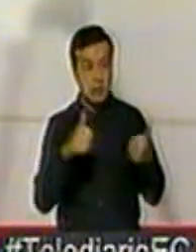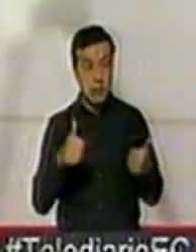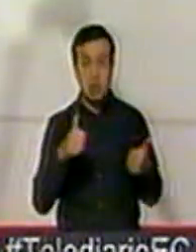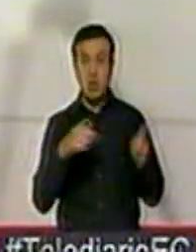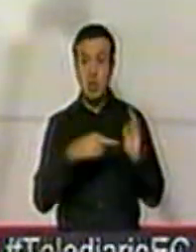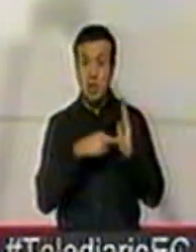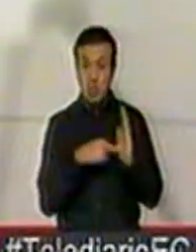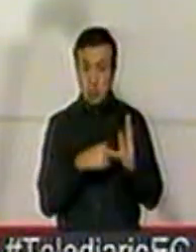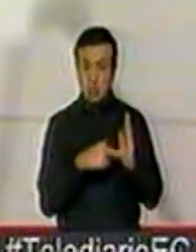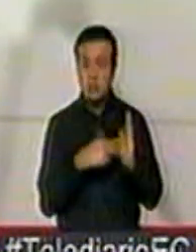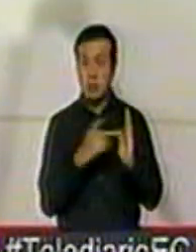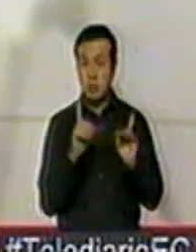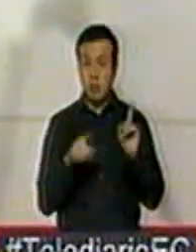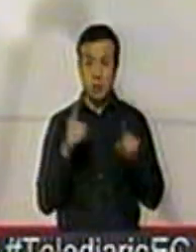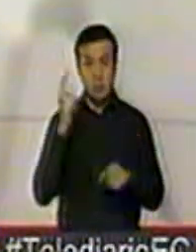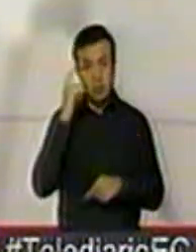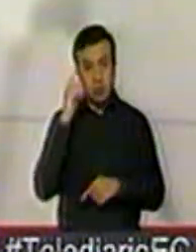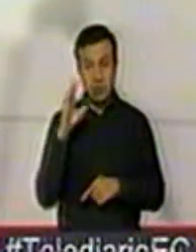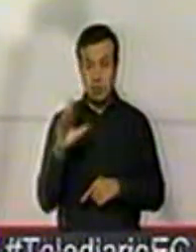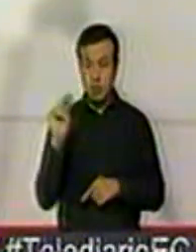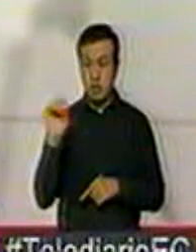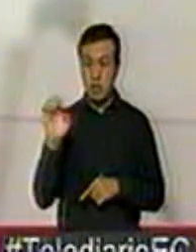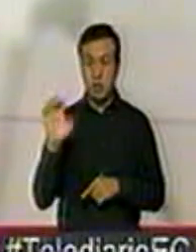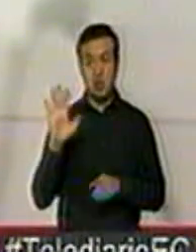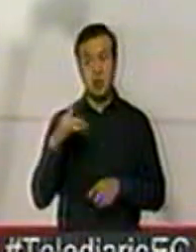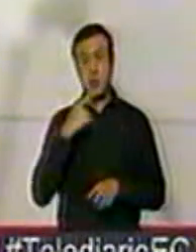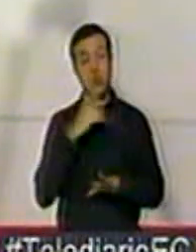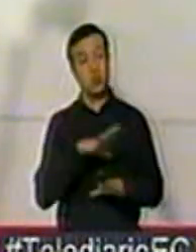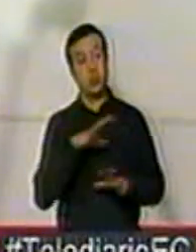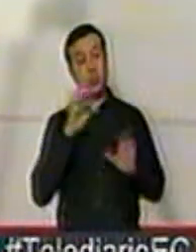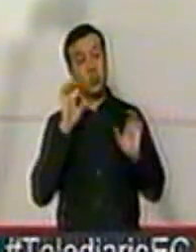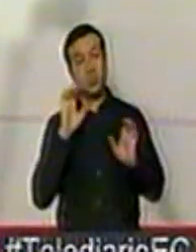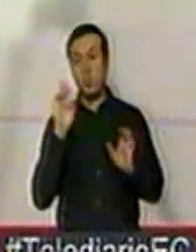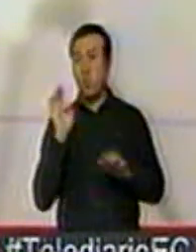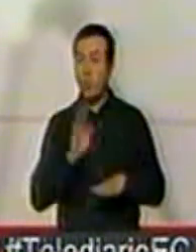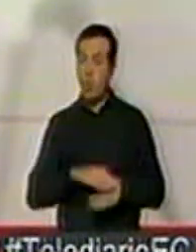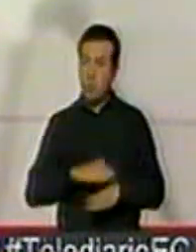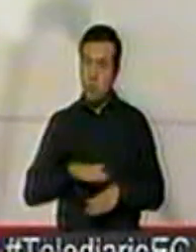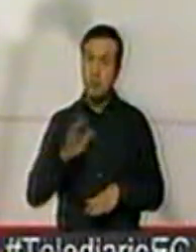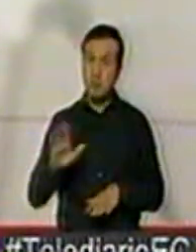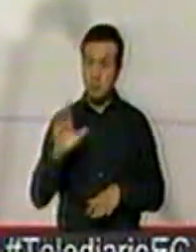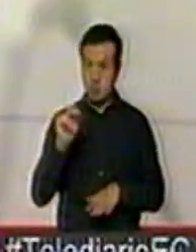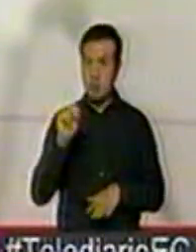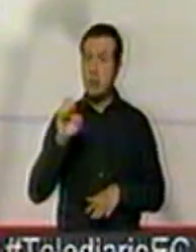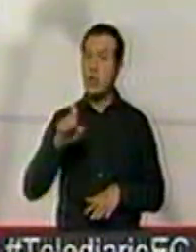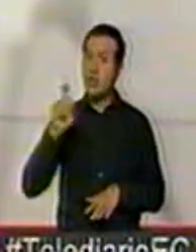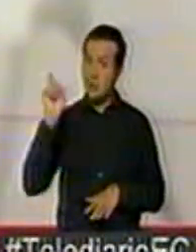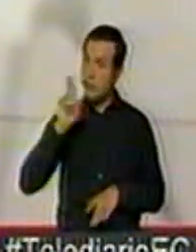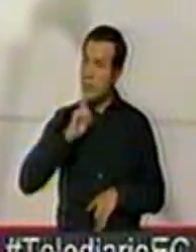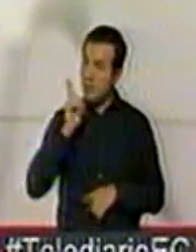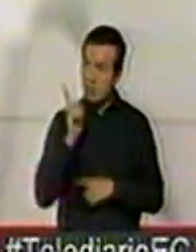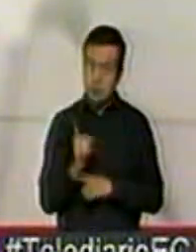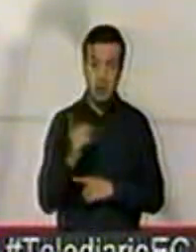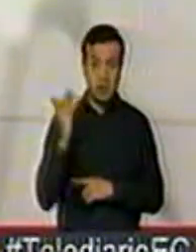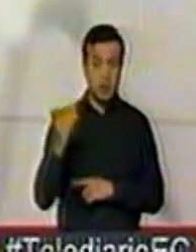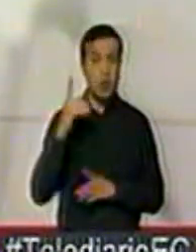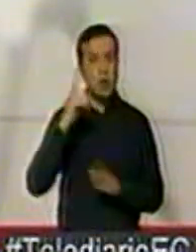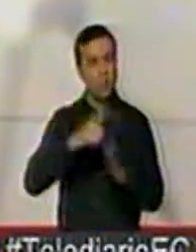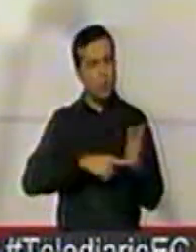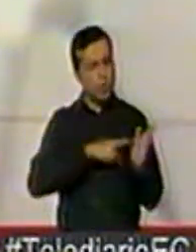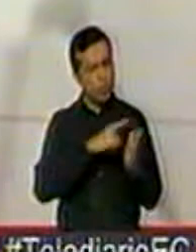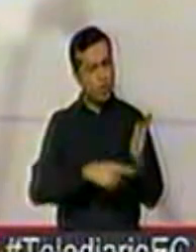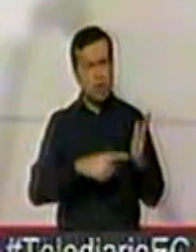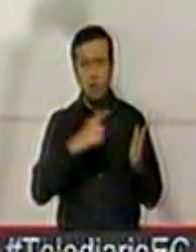se desmarquen, para mí el Consejo Nacional Electoral también tiene parte de culpa en este tema. Si habían prohibiciones, ¿por qué